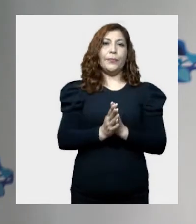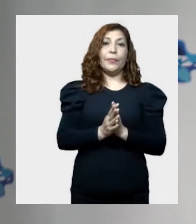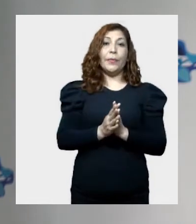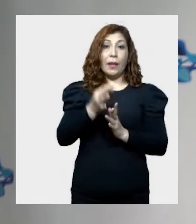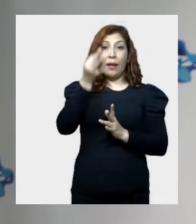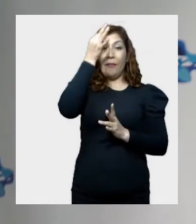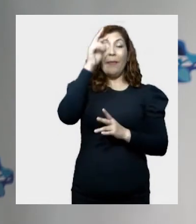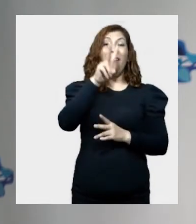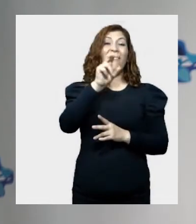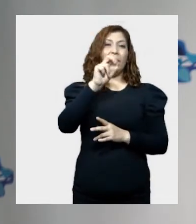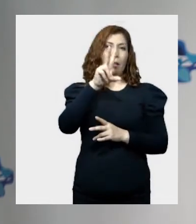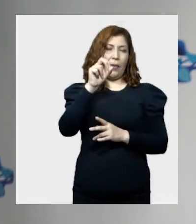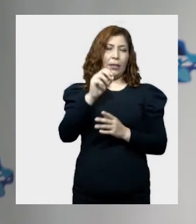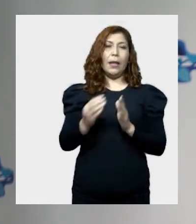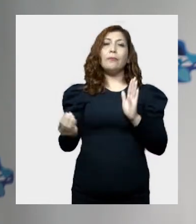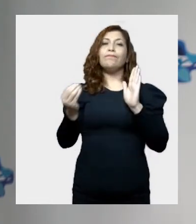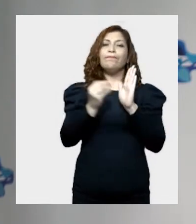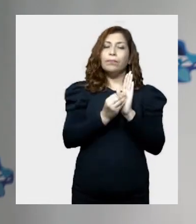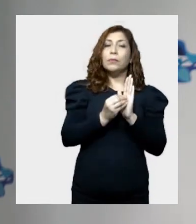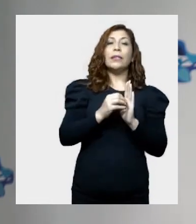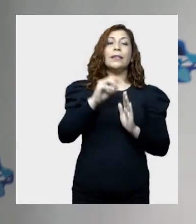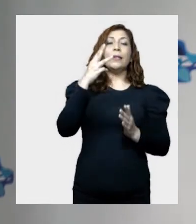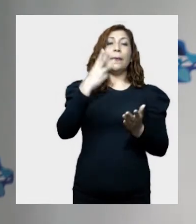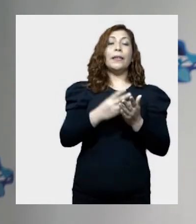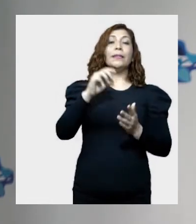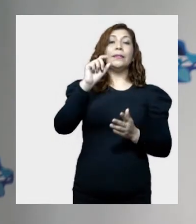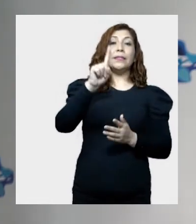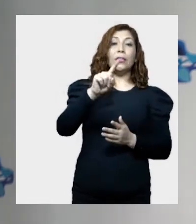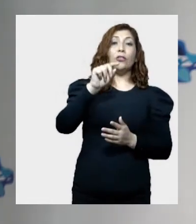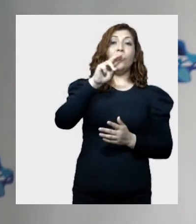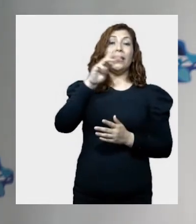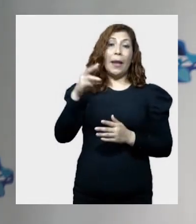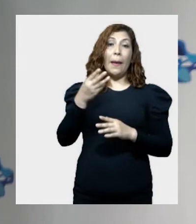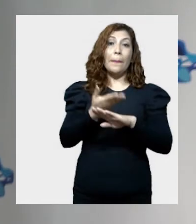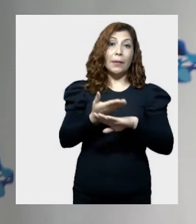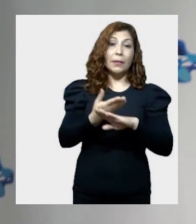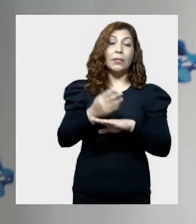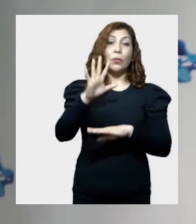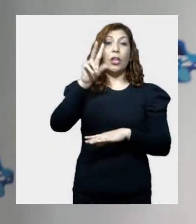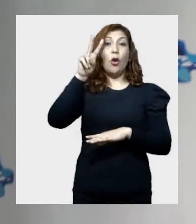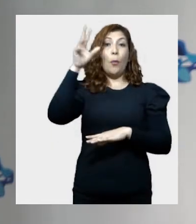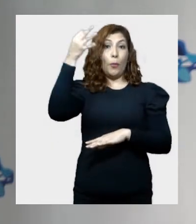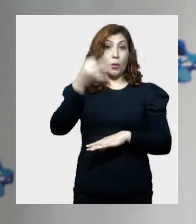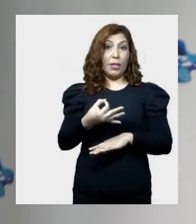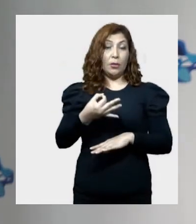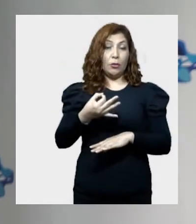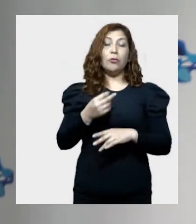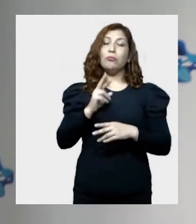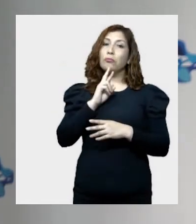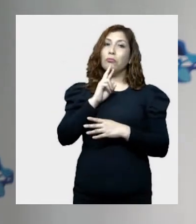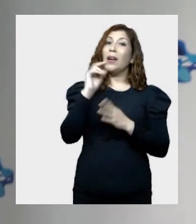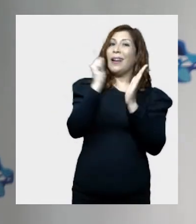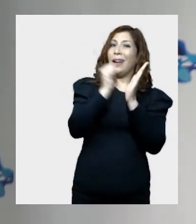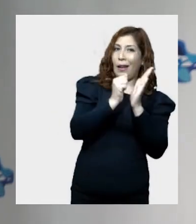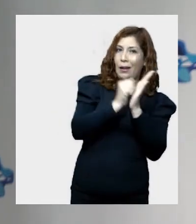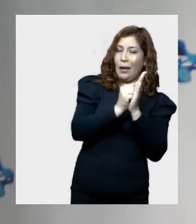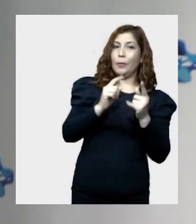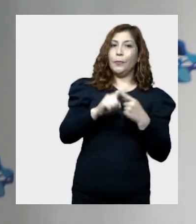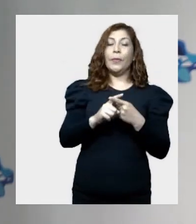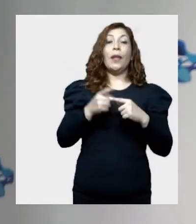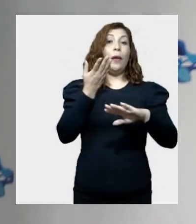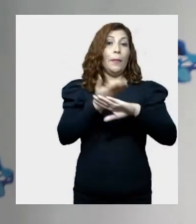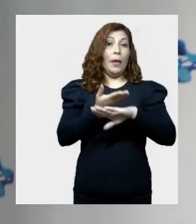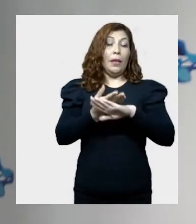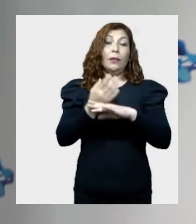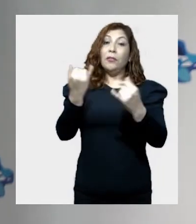el 2020 sumaron 3.123 solicitudes, el 52% de ellas fueron reclamos. Las solicitudes